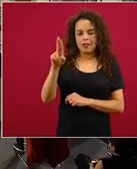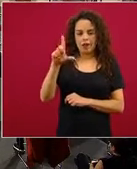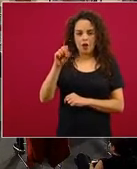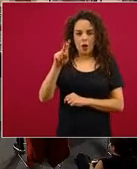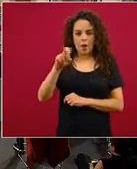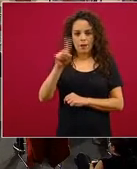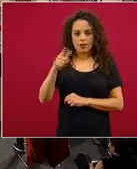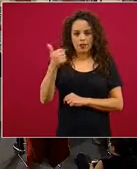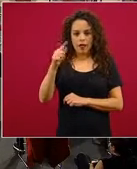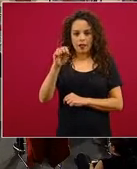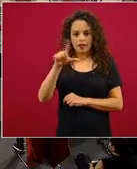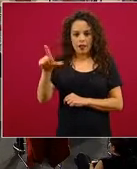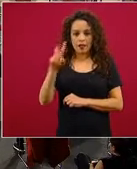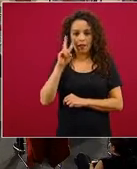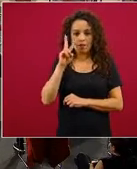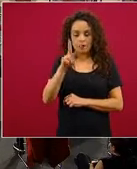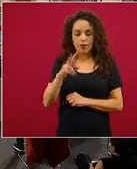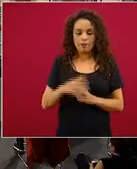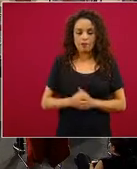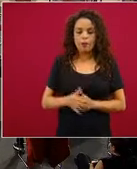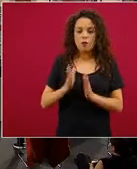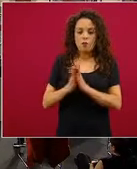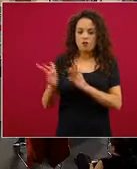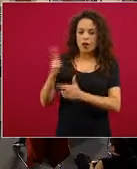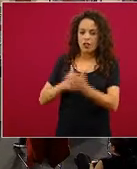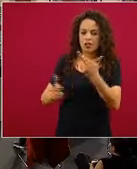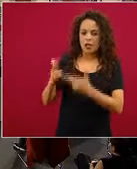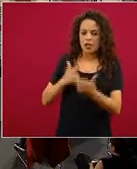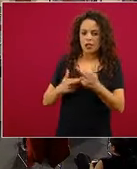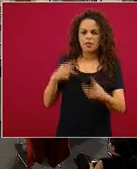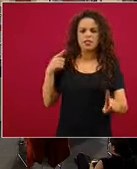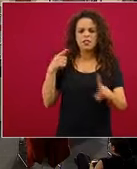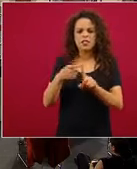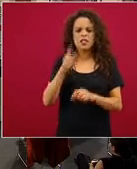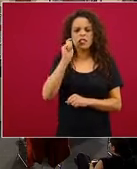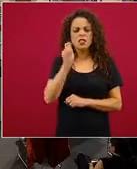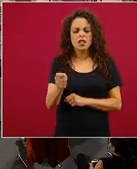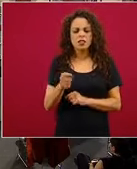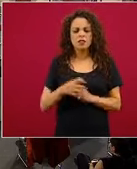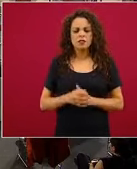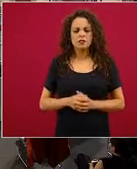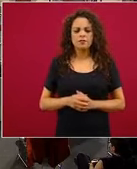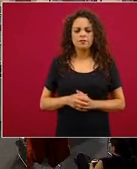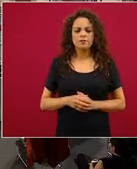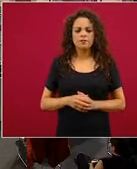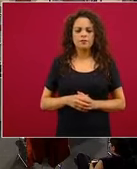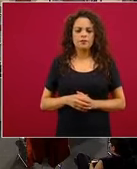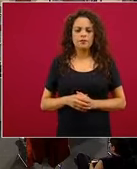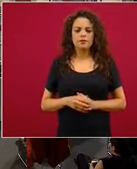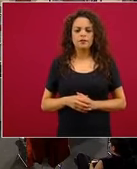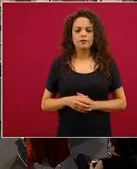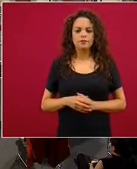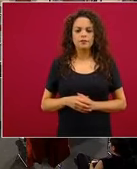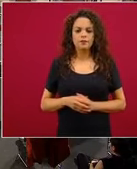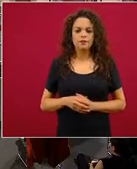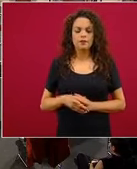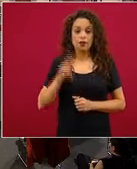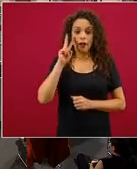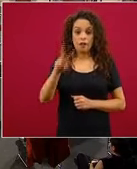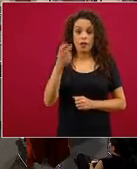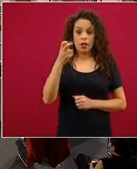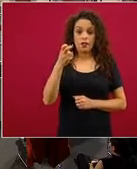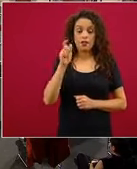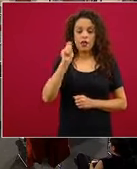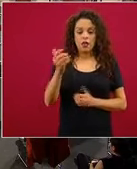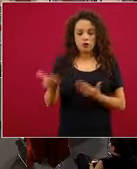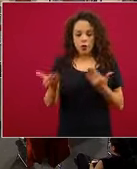nos regresamos, por favor, una más, que tiene que ver precisamente, aquí por favor, tiene que ver precisamente con la